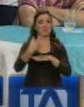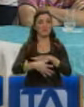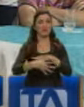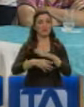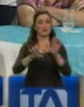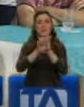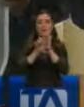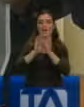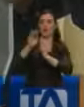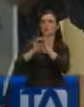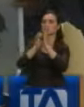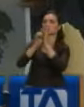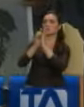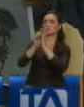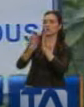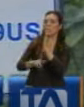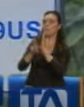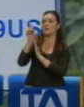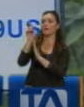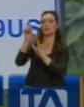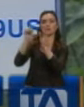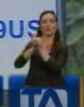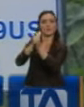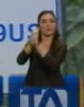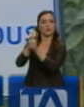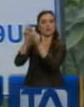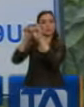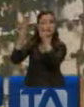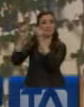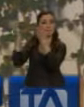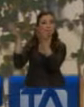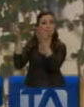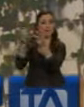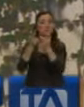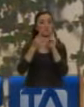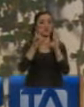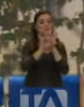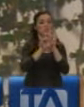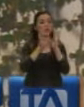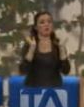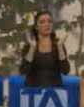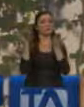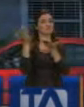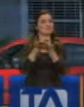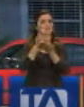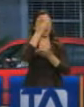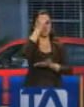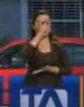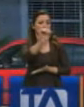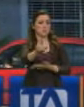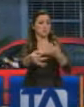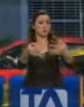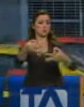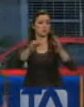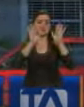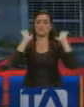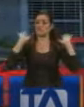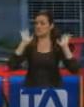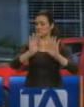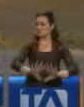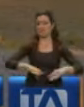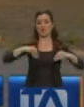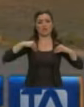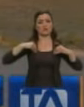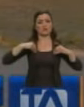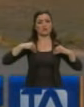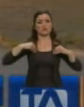batalla legal en contra de Petroamazonas. La respuesta de la petrolera estatal en el ámbito legal ha sido ratificar la decisión de la Corte Constitucional que